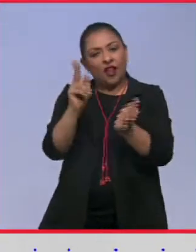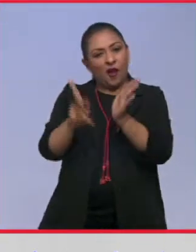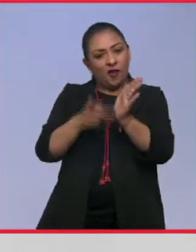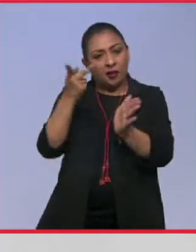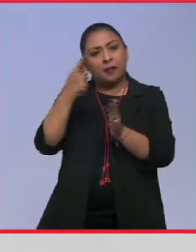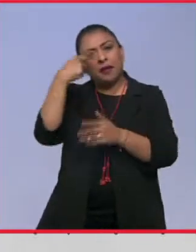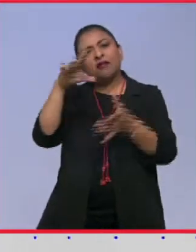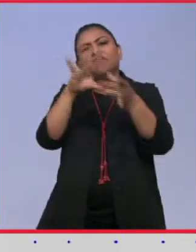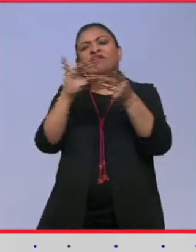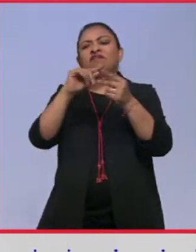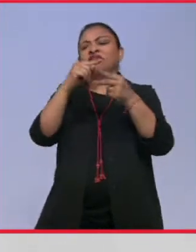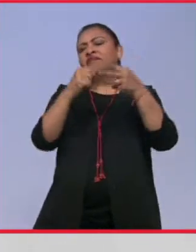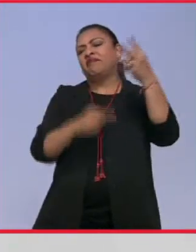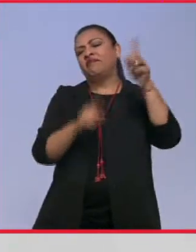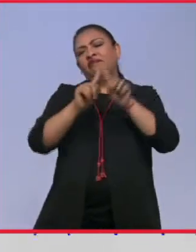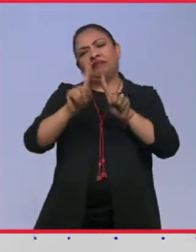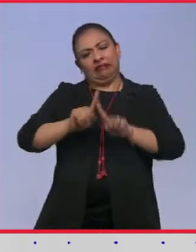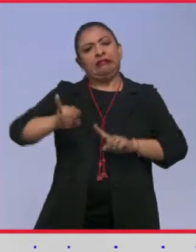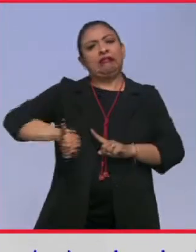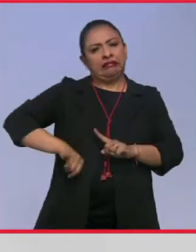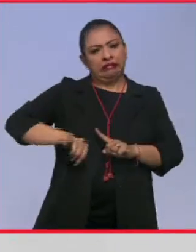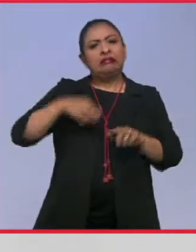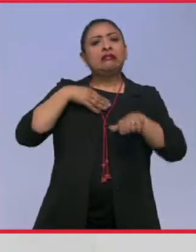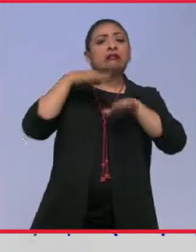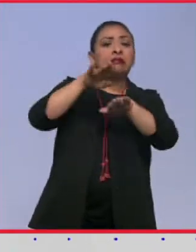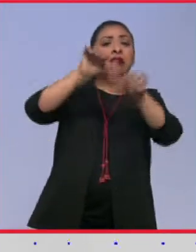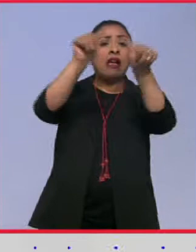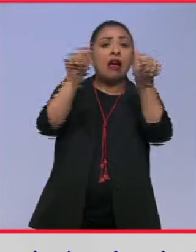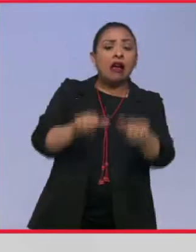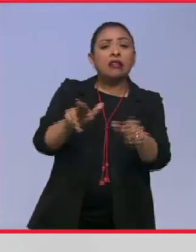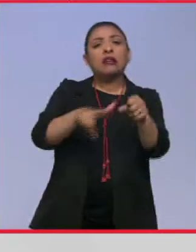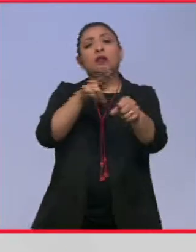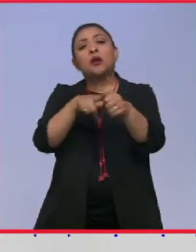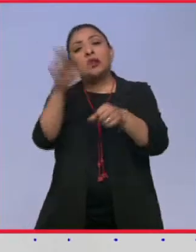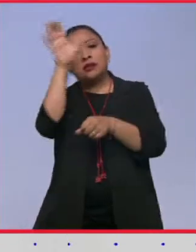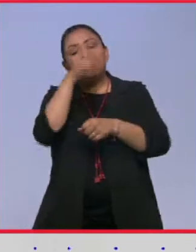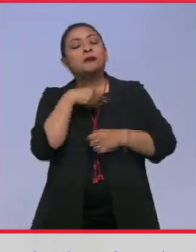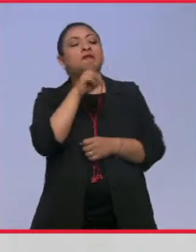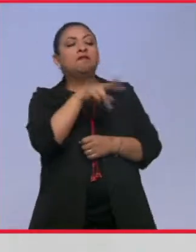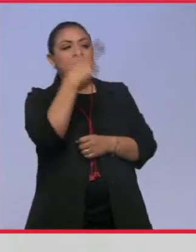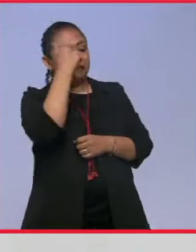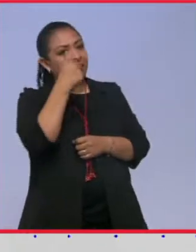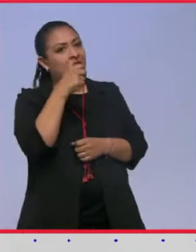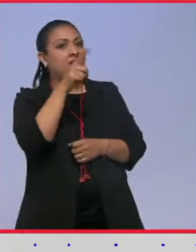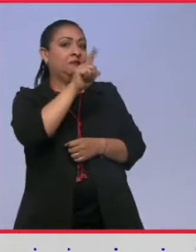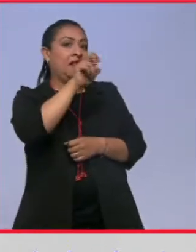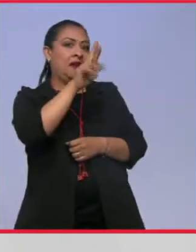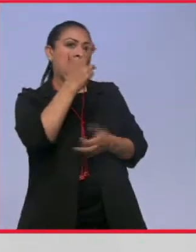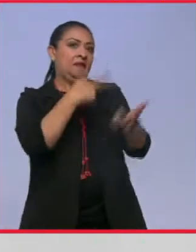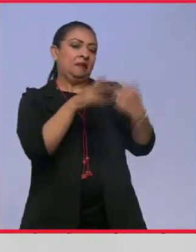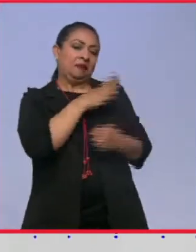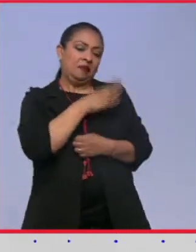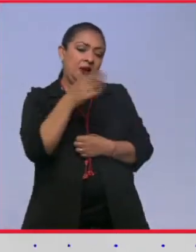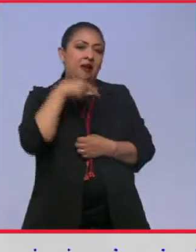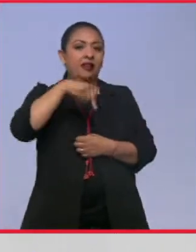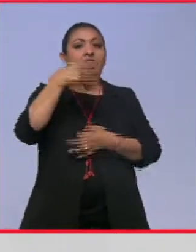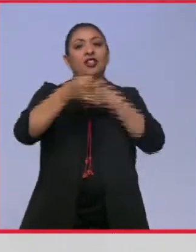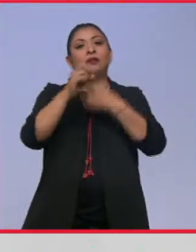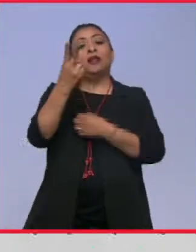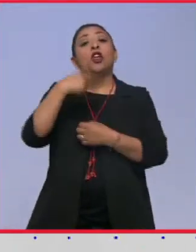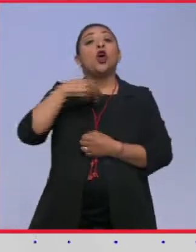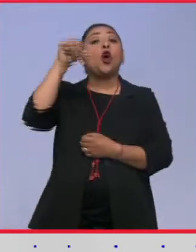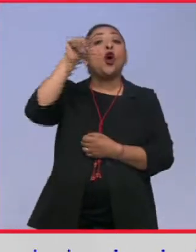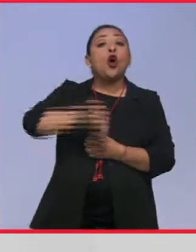nuevamente para platicarles de muchas cosas interesantes que tienen que ver con arte, con naturaleza, con ciencia. Así es, Laura, qué bueno que estás de vuelta acá con nosotros en Noticias 22.